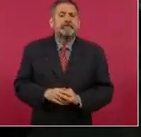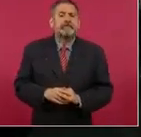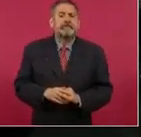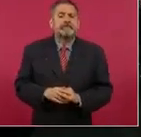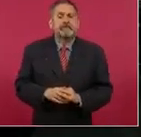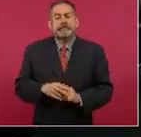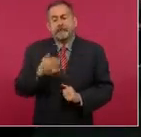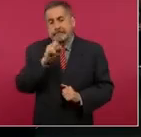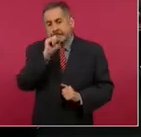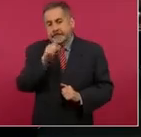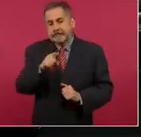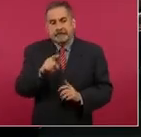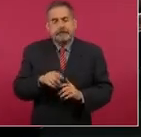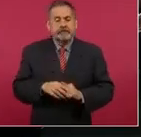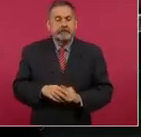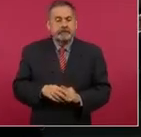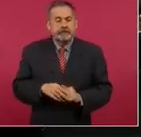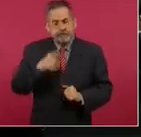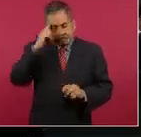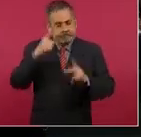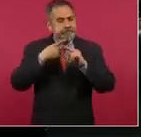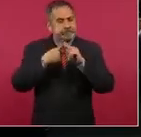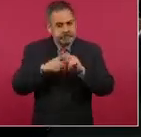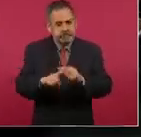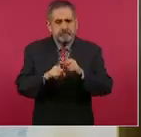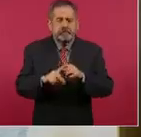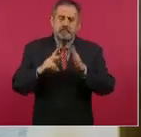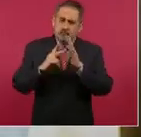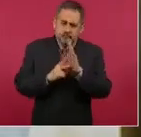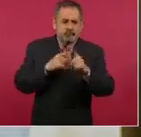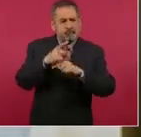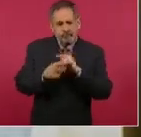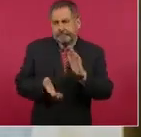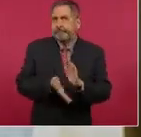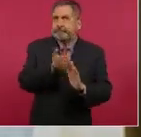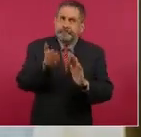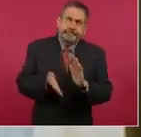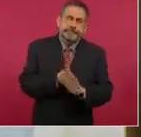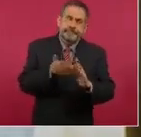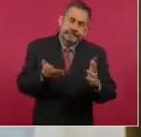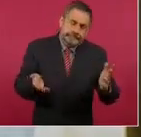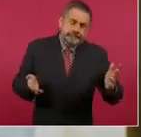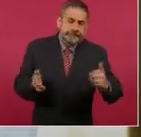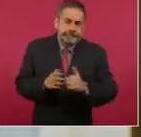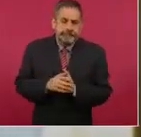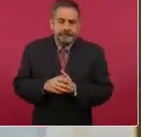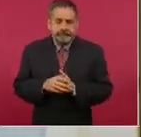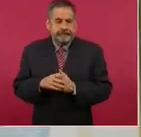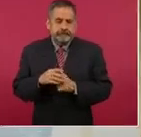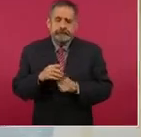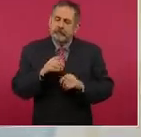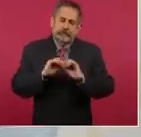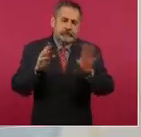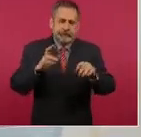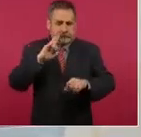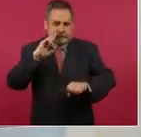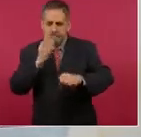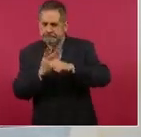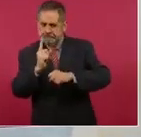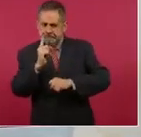se va a iniciar de nuevo. Desde luego se fincan las